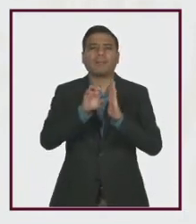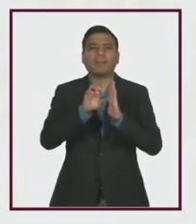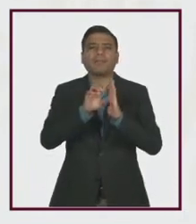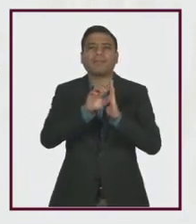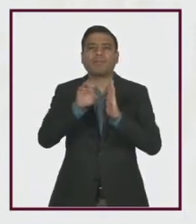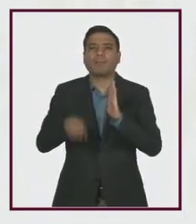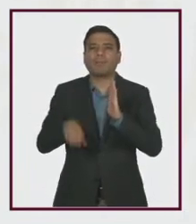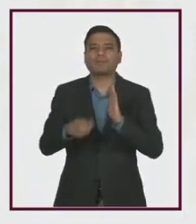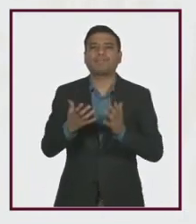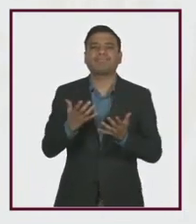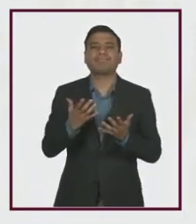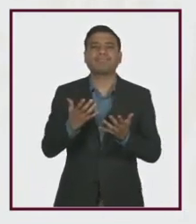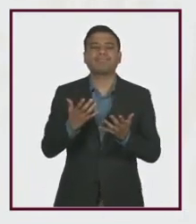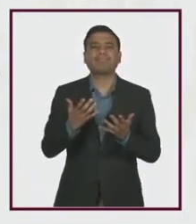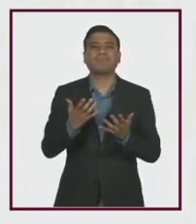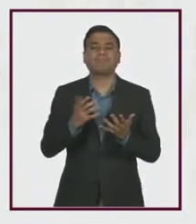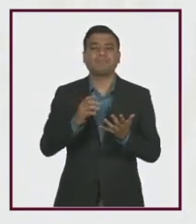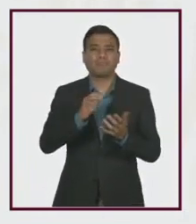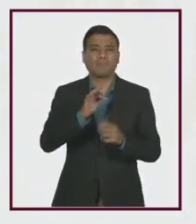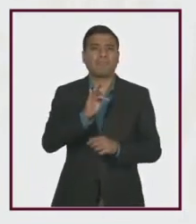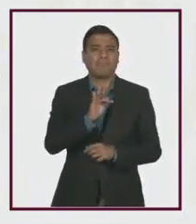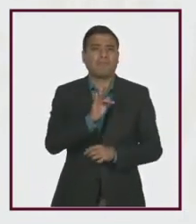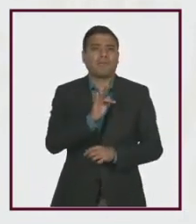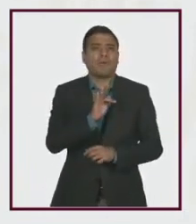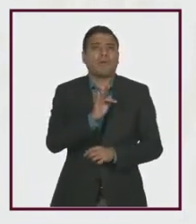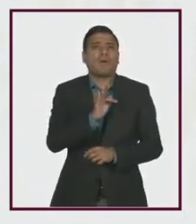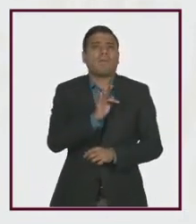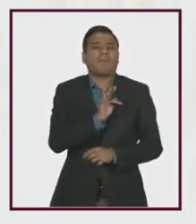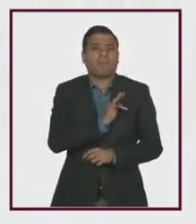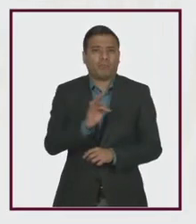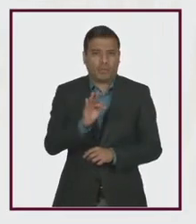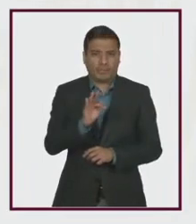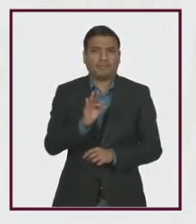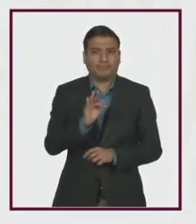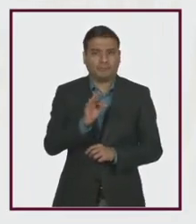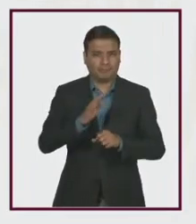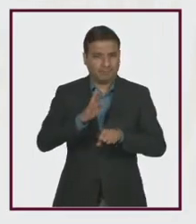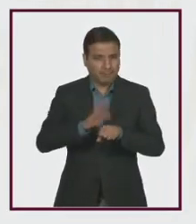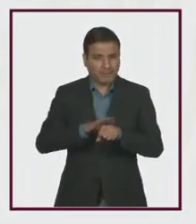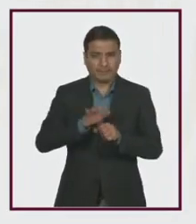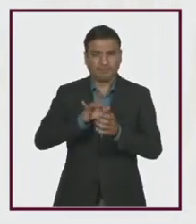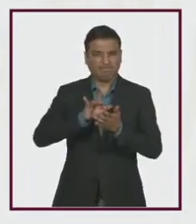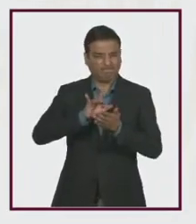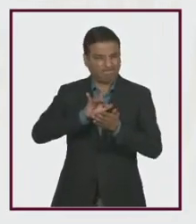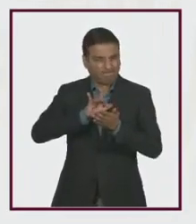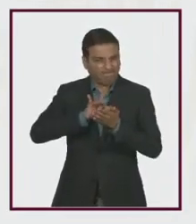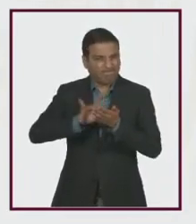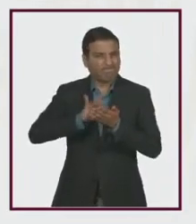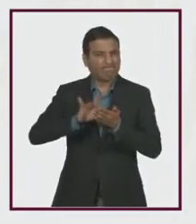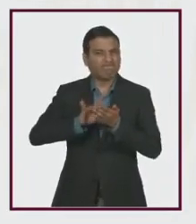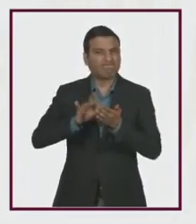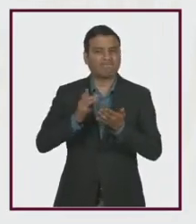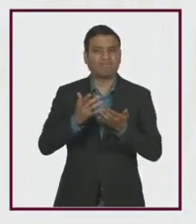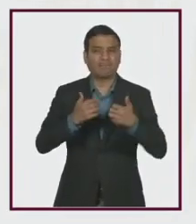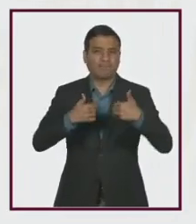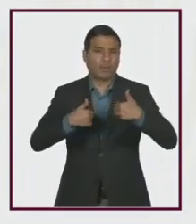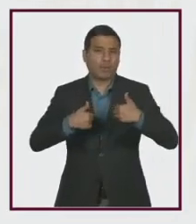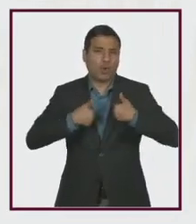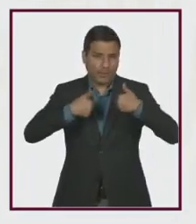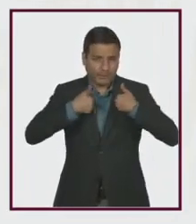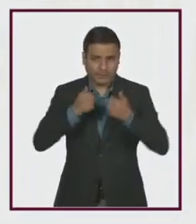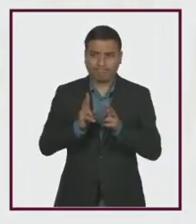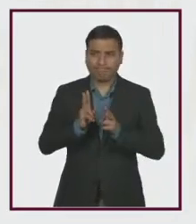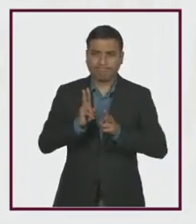veces podemos empezar justamente aumentando las redes de apoyo, hablando más con nuestros adolescentes, mejorando